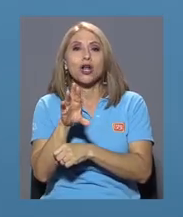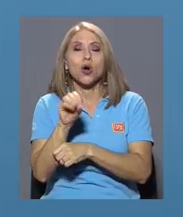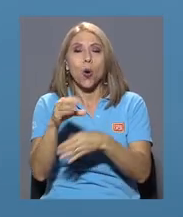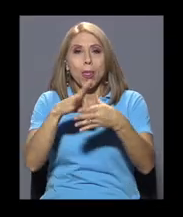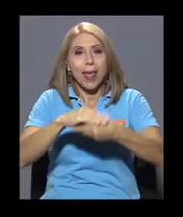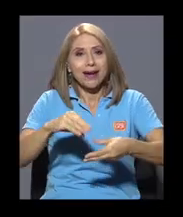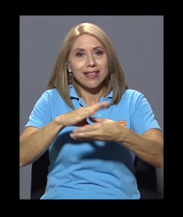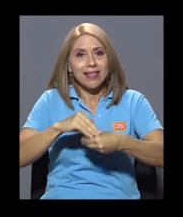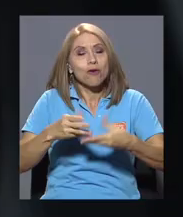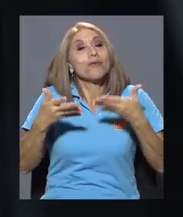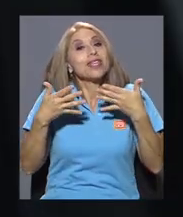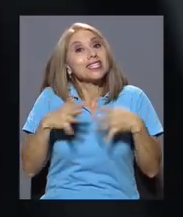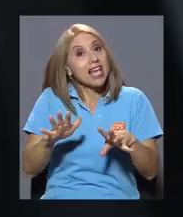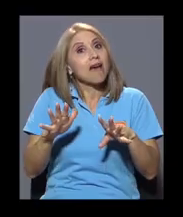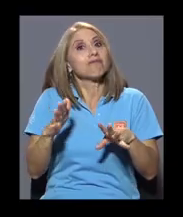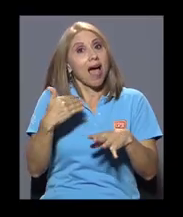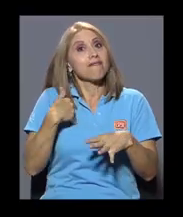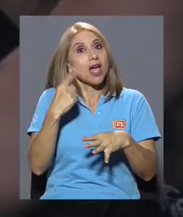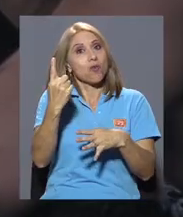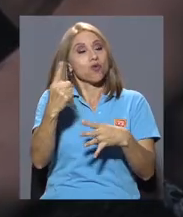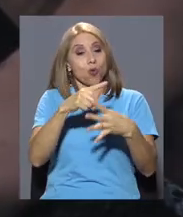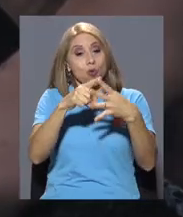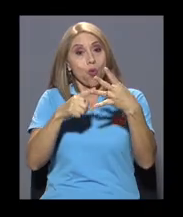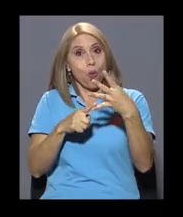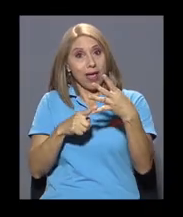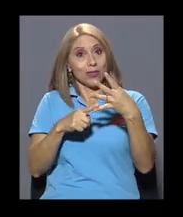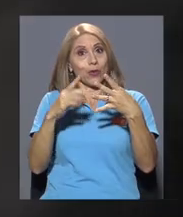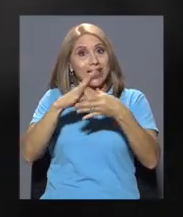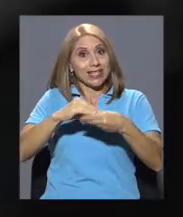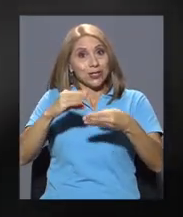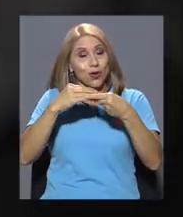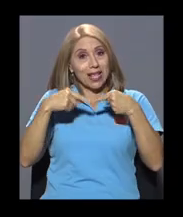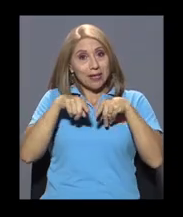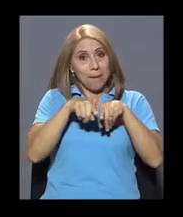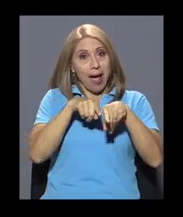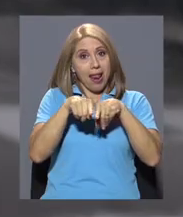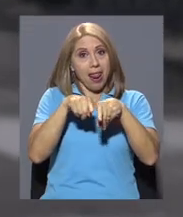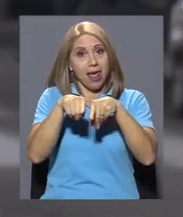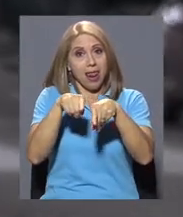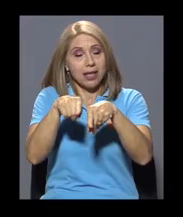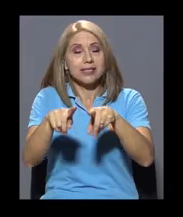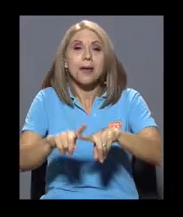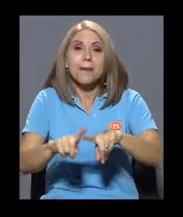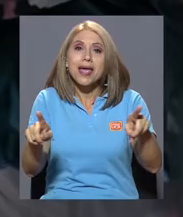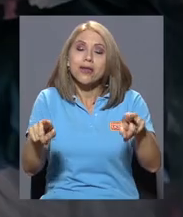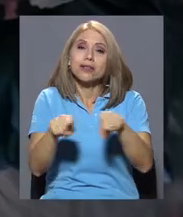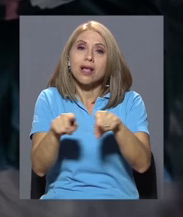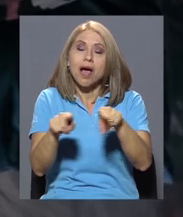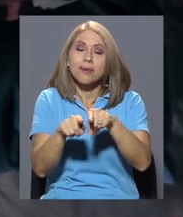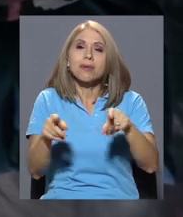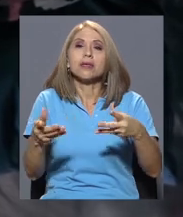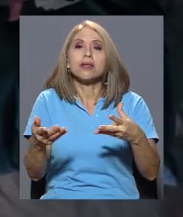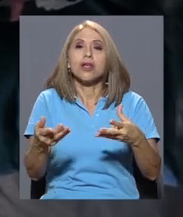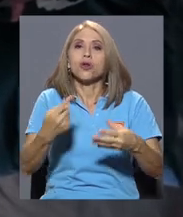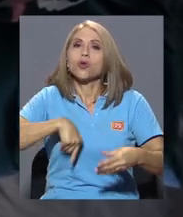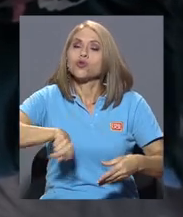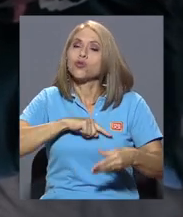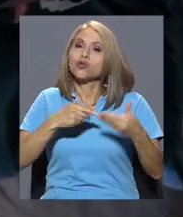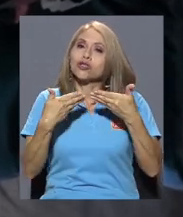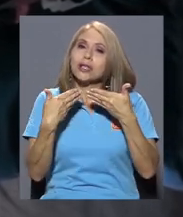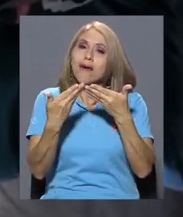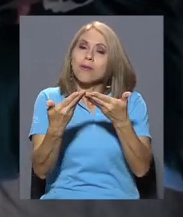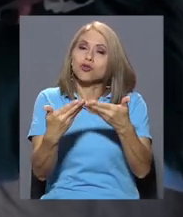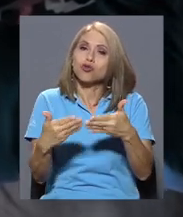de las cuatro historias paralelas que en ese momento estábamos trabajando pero dejábamos un espacio abierto